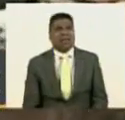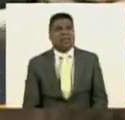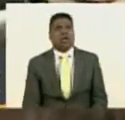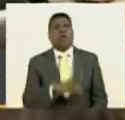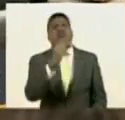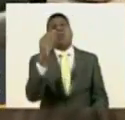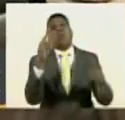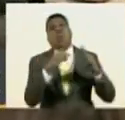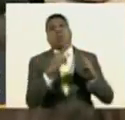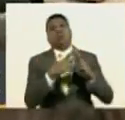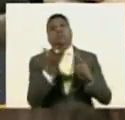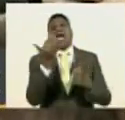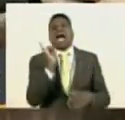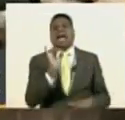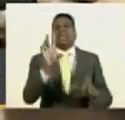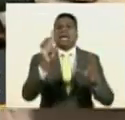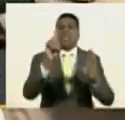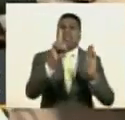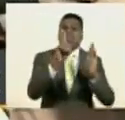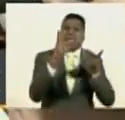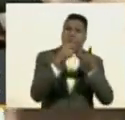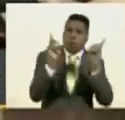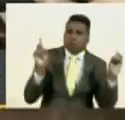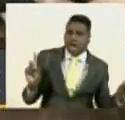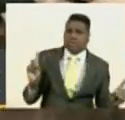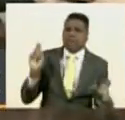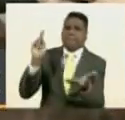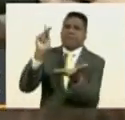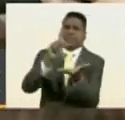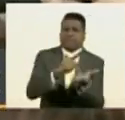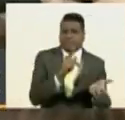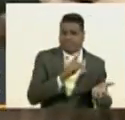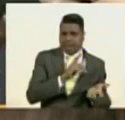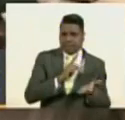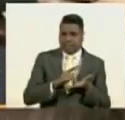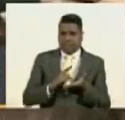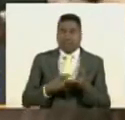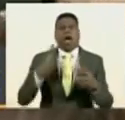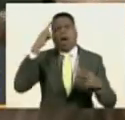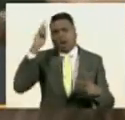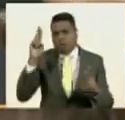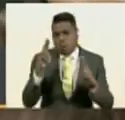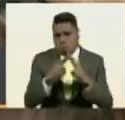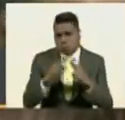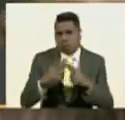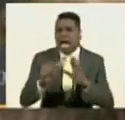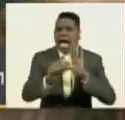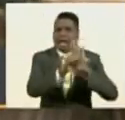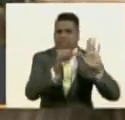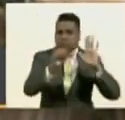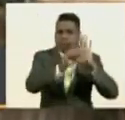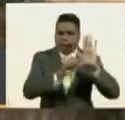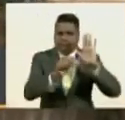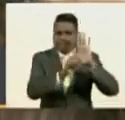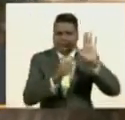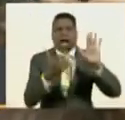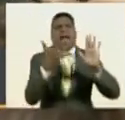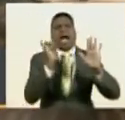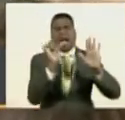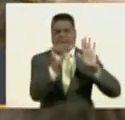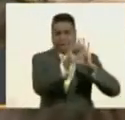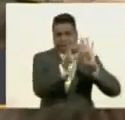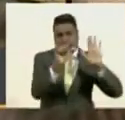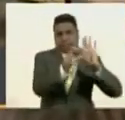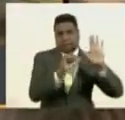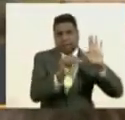reconoce. Dice que hay una democracia participativa, protagónica, y reconoce en varios artículos que existen los pescadores, que existen los